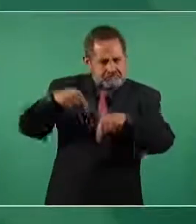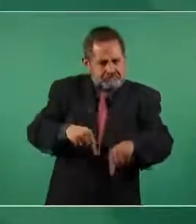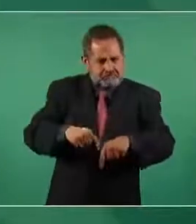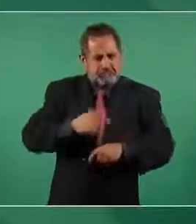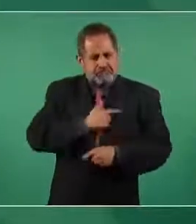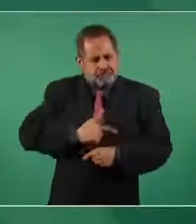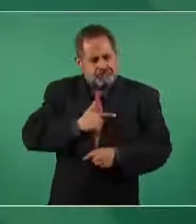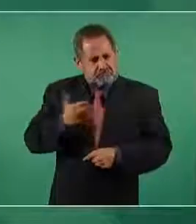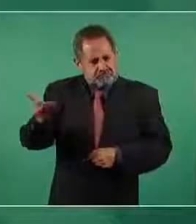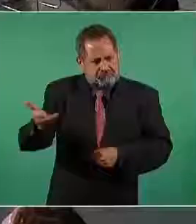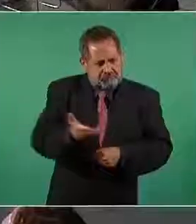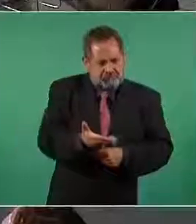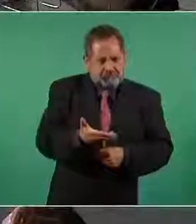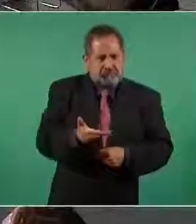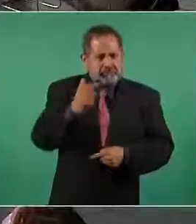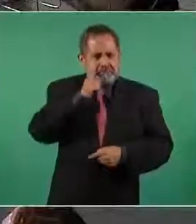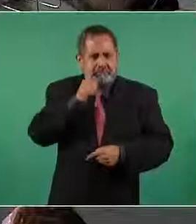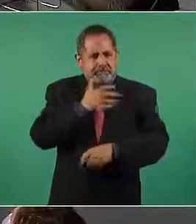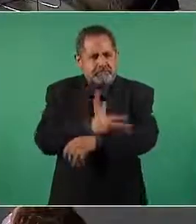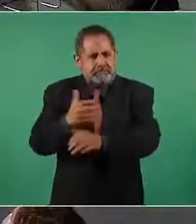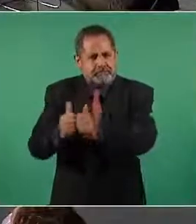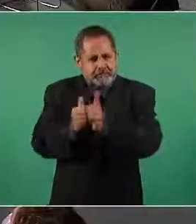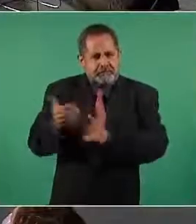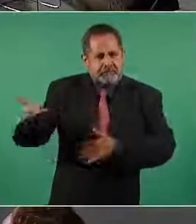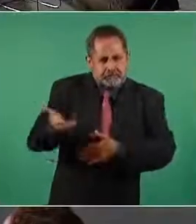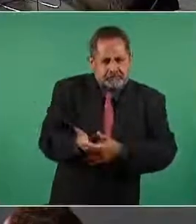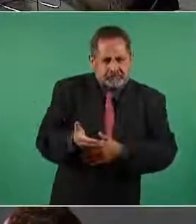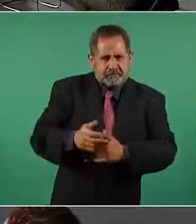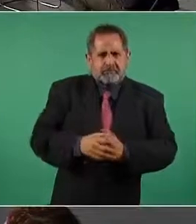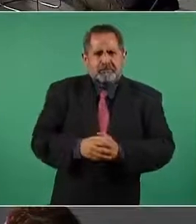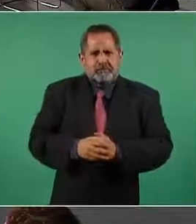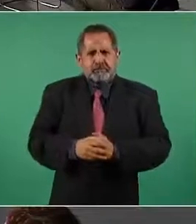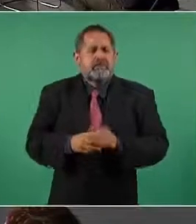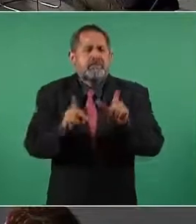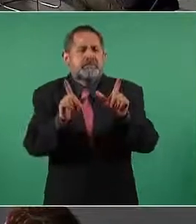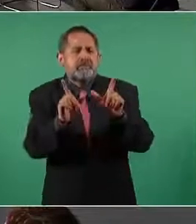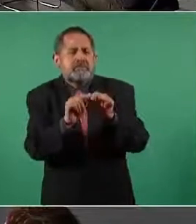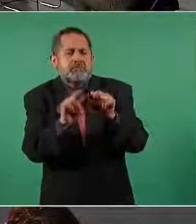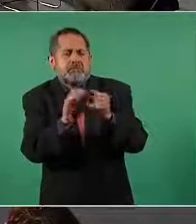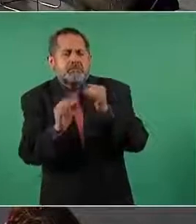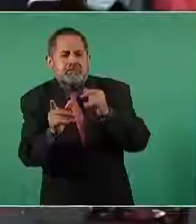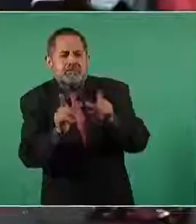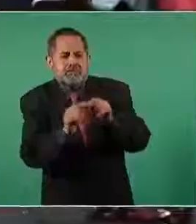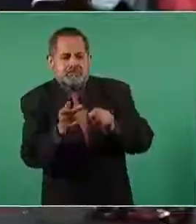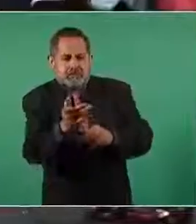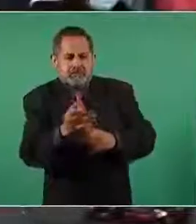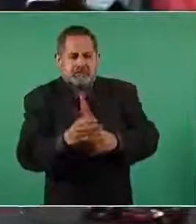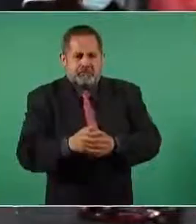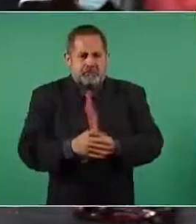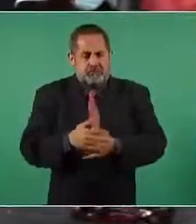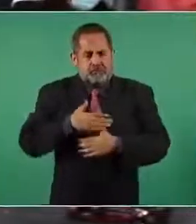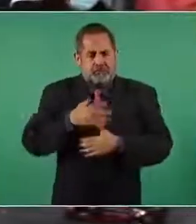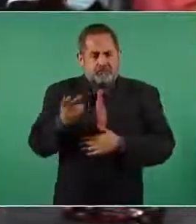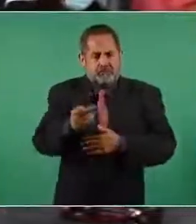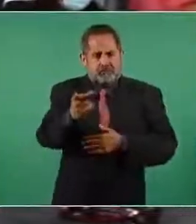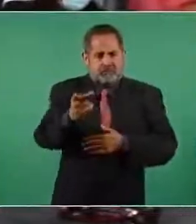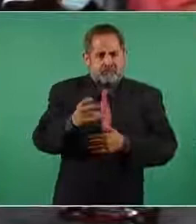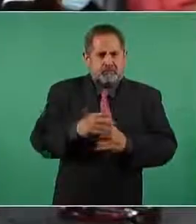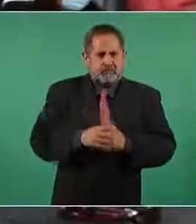gusto nos acompañes. Presidente, además una pequeña matización. Yo le he preguntado una